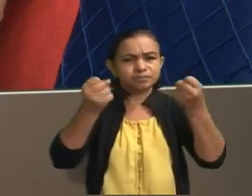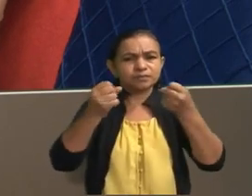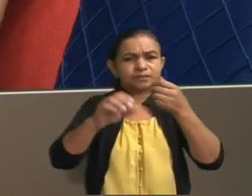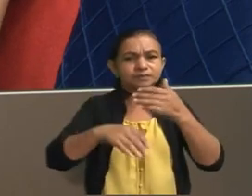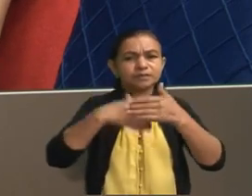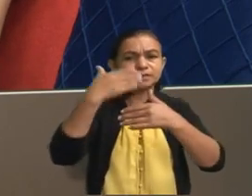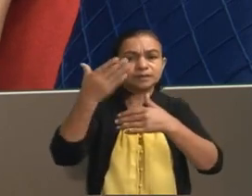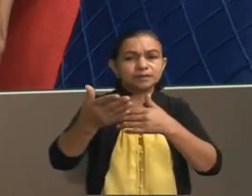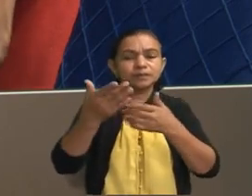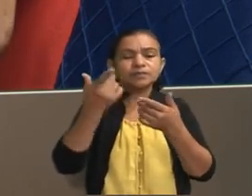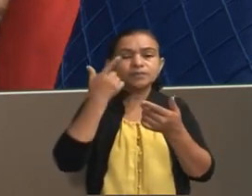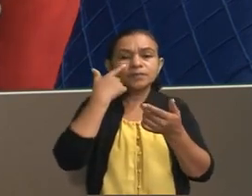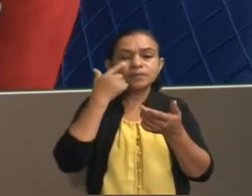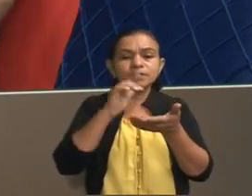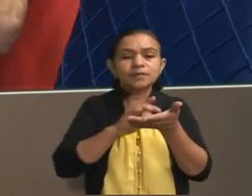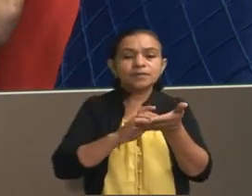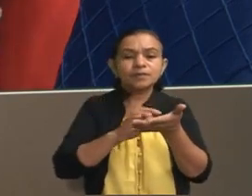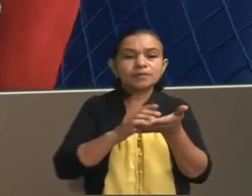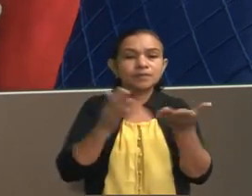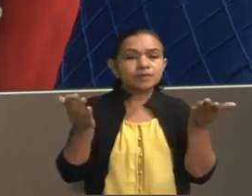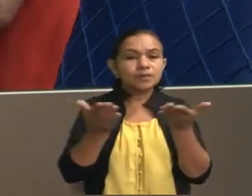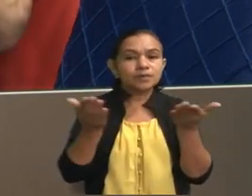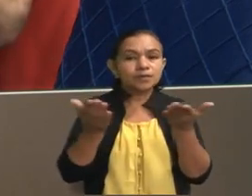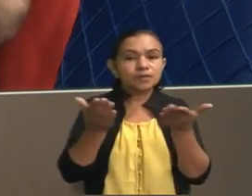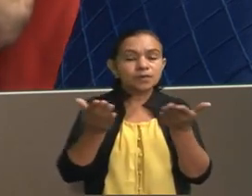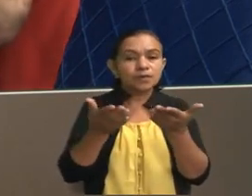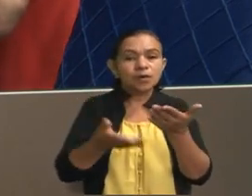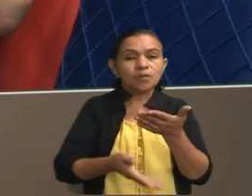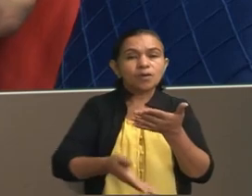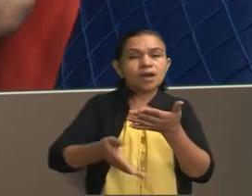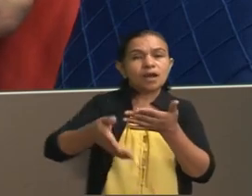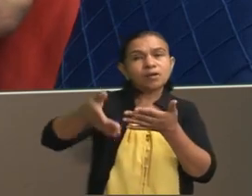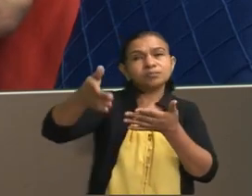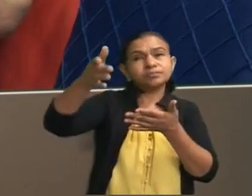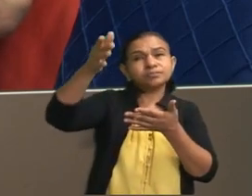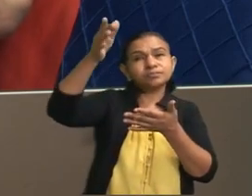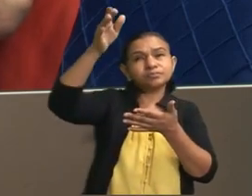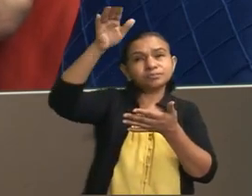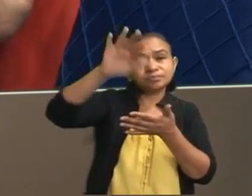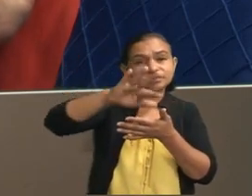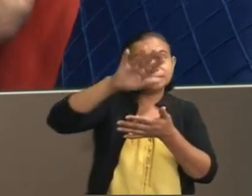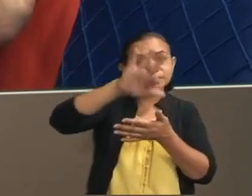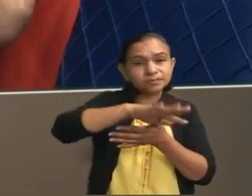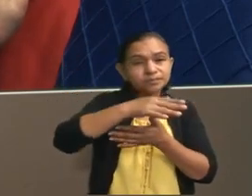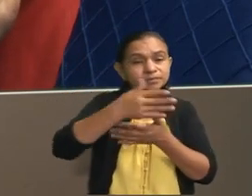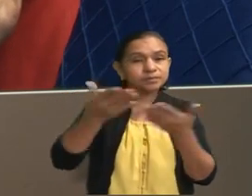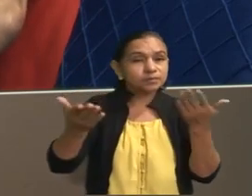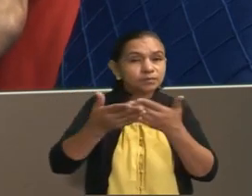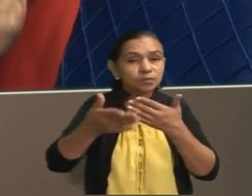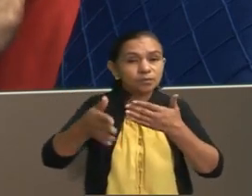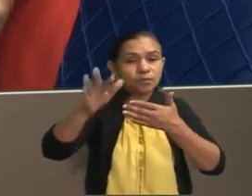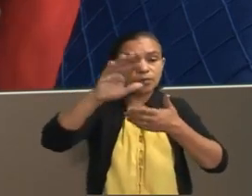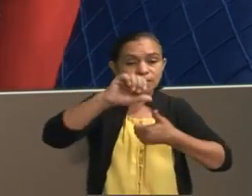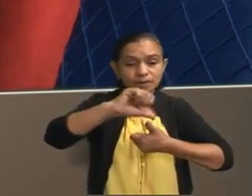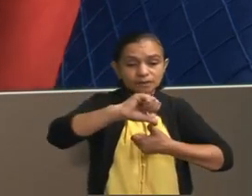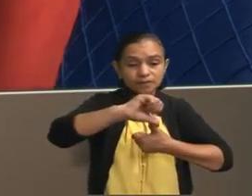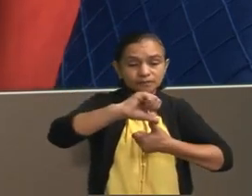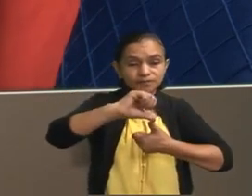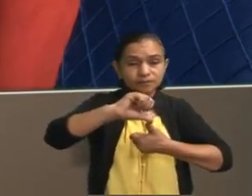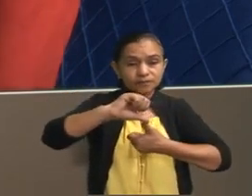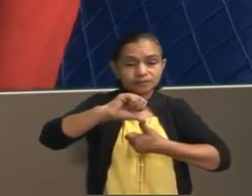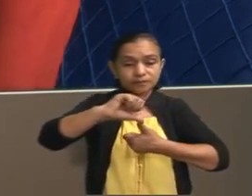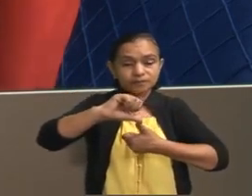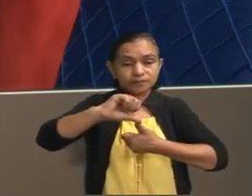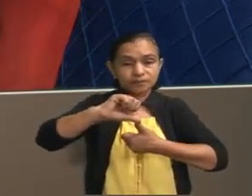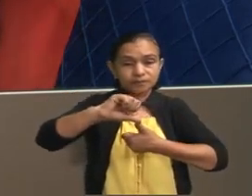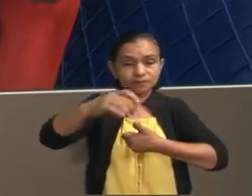pudimos calcular cómo causó la ola y cómo se propaga la ola en el océano y cómo